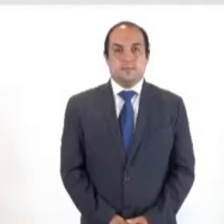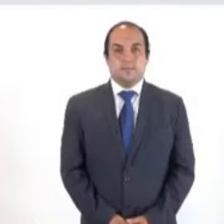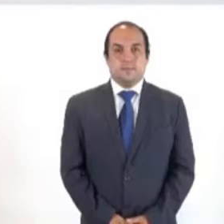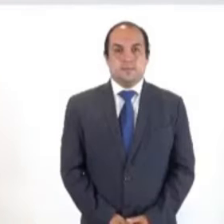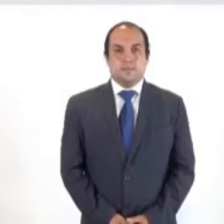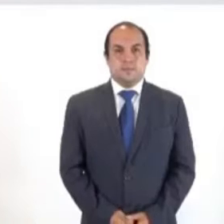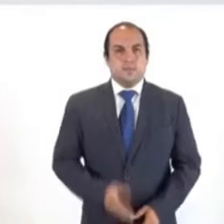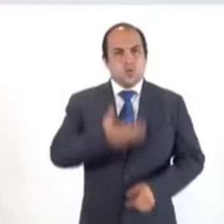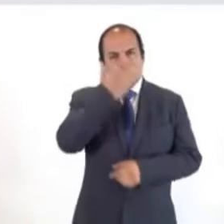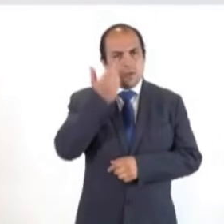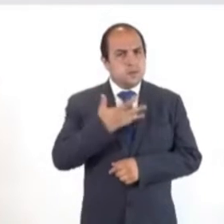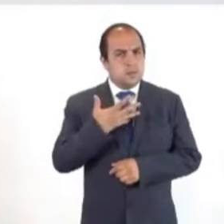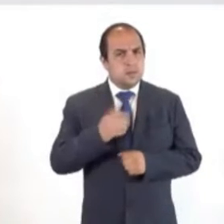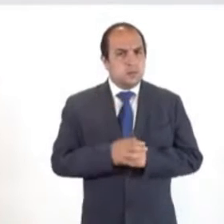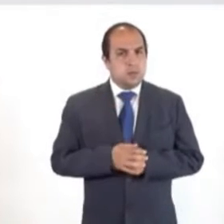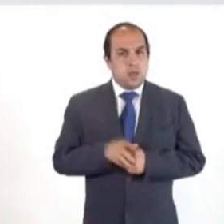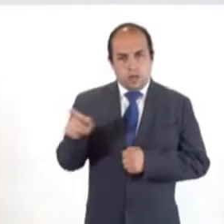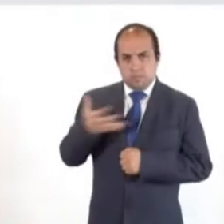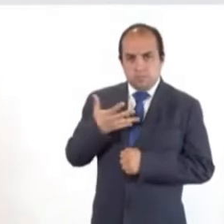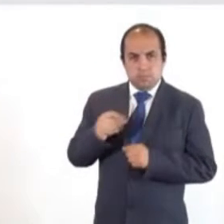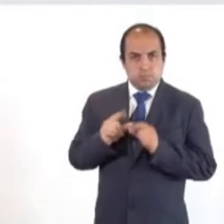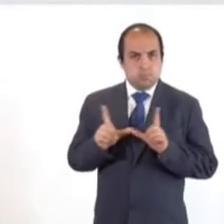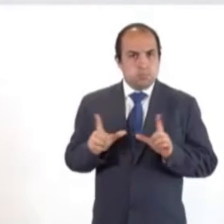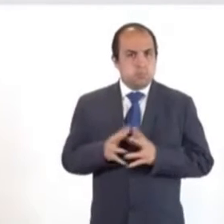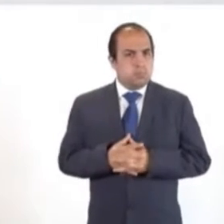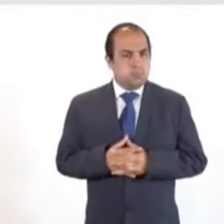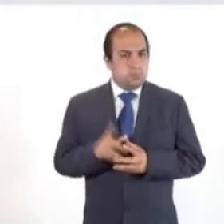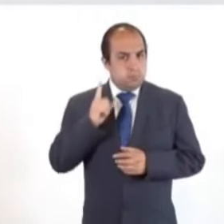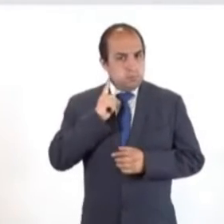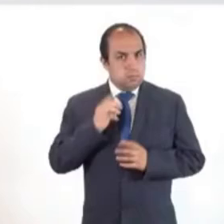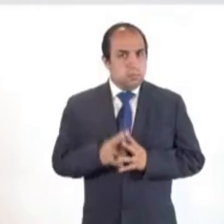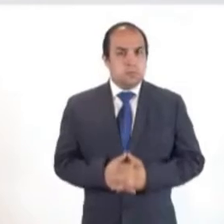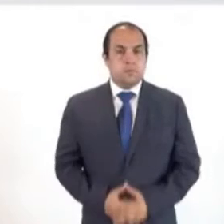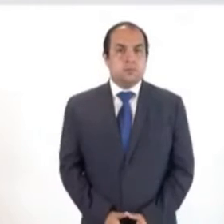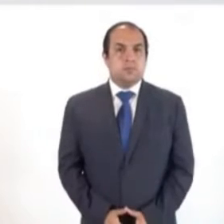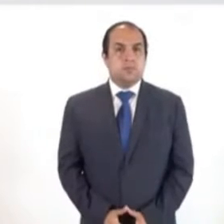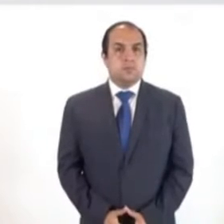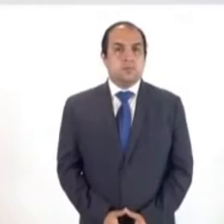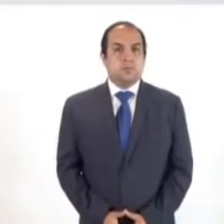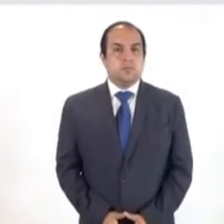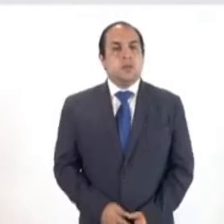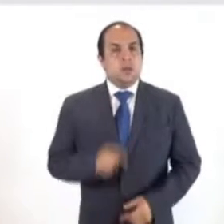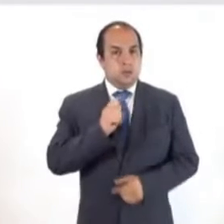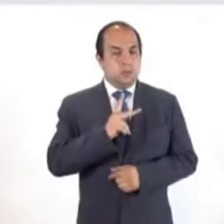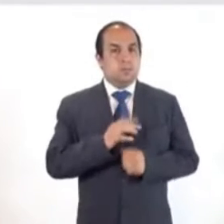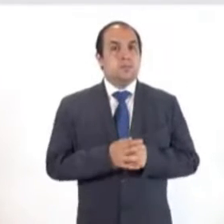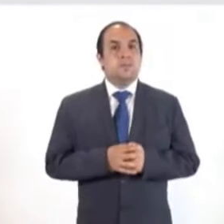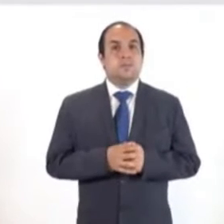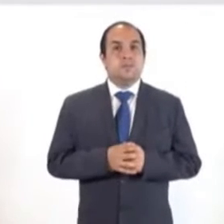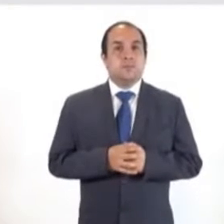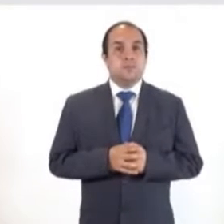No sé si tienen la… bueno, tú tienes la vacunación en la presentación, ¿verdad? No, ahorita lo digo.